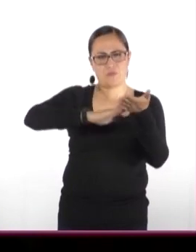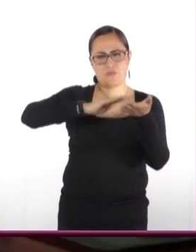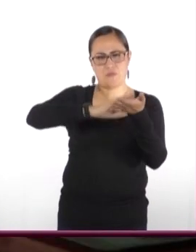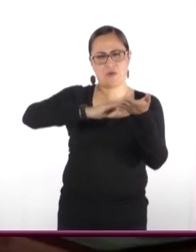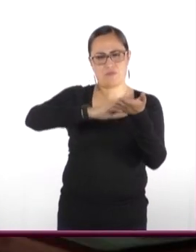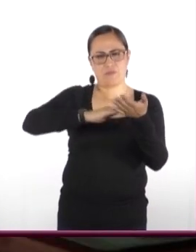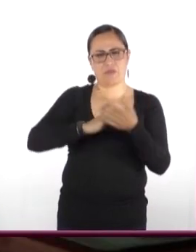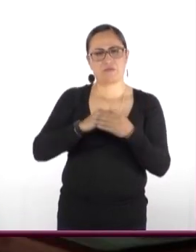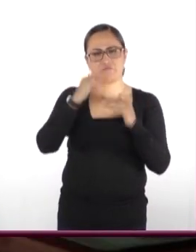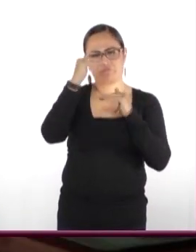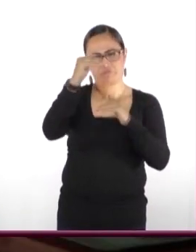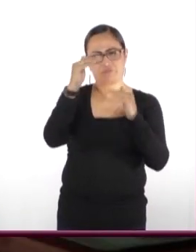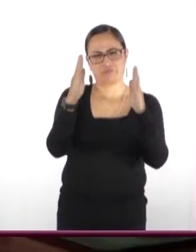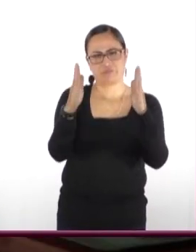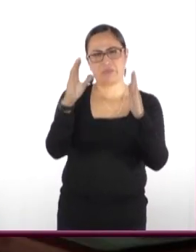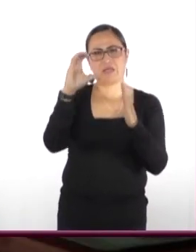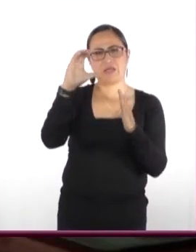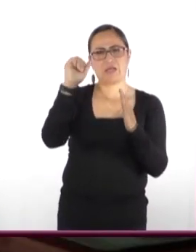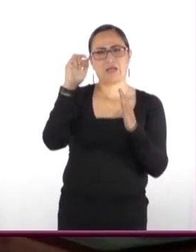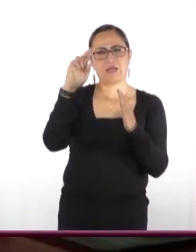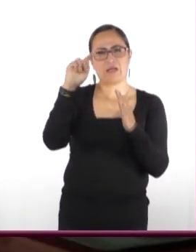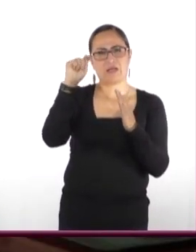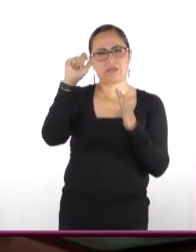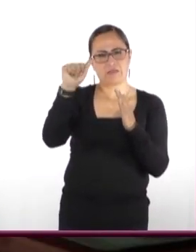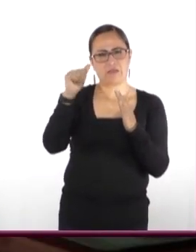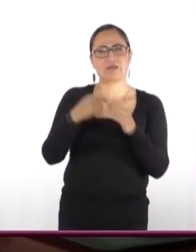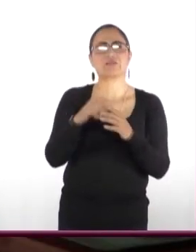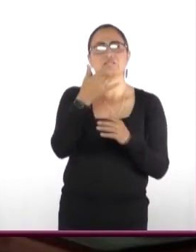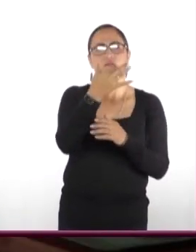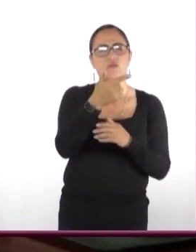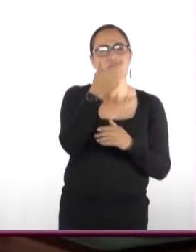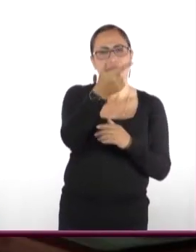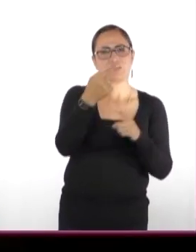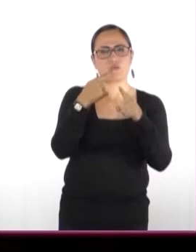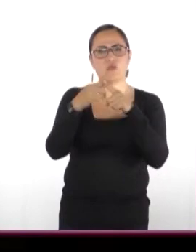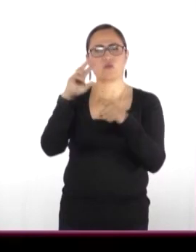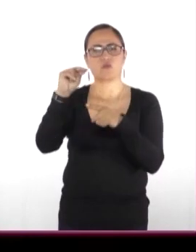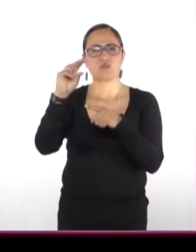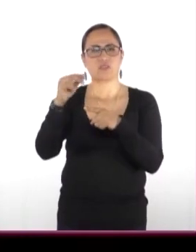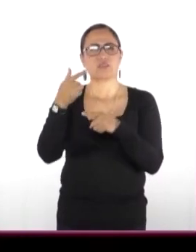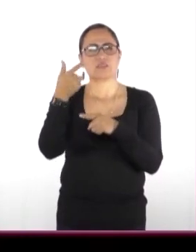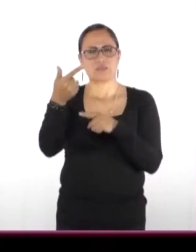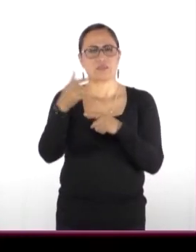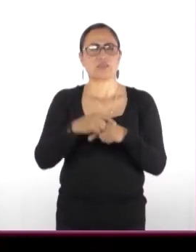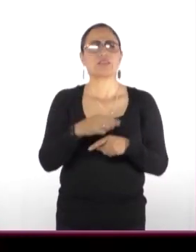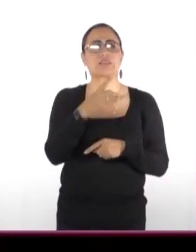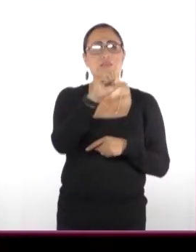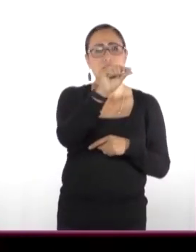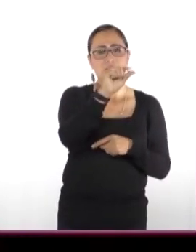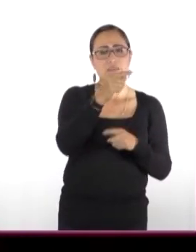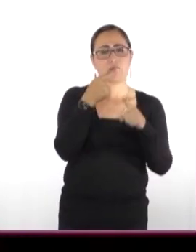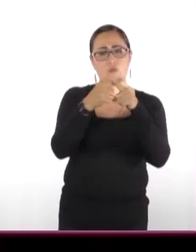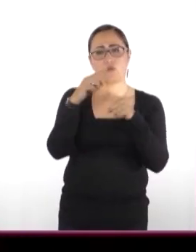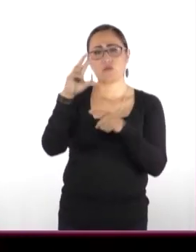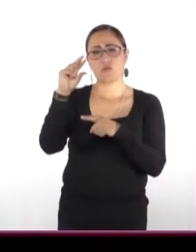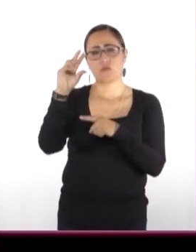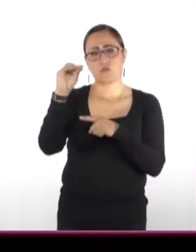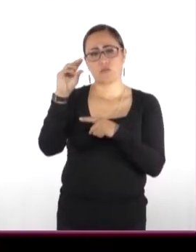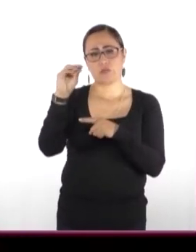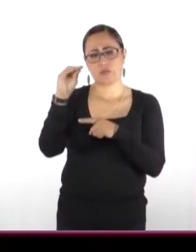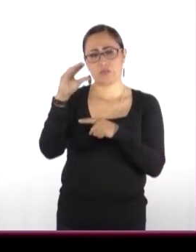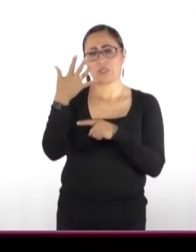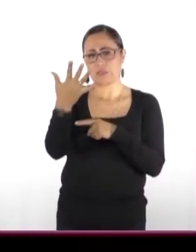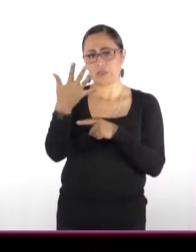páginas, tamaño carta, en el 57 por 87. En el 70 por 95 es el mismo caso, pero